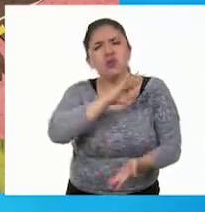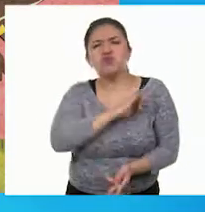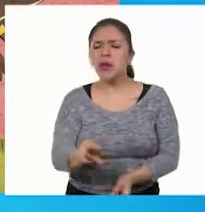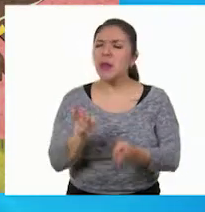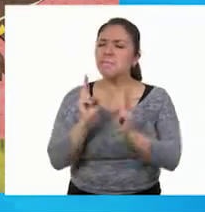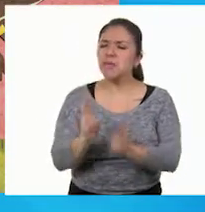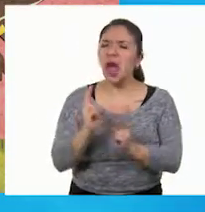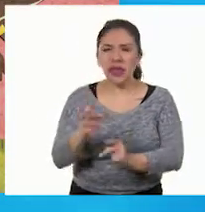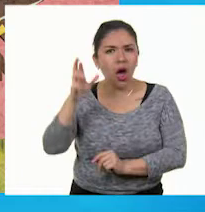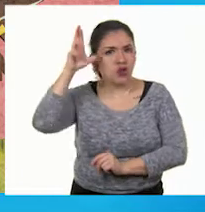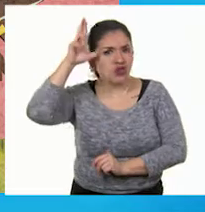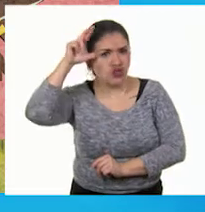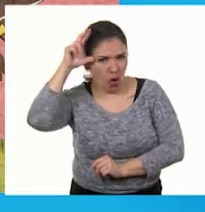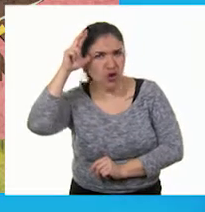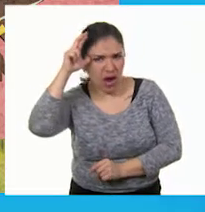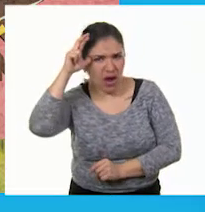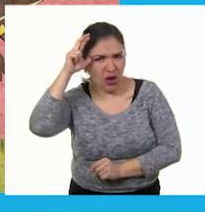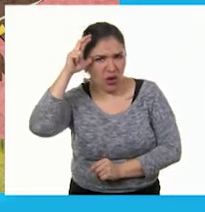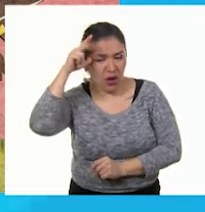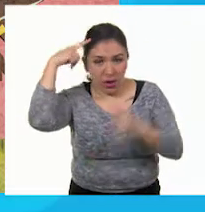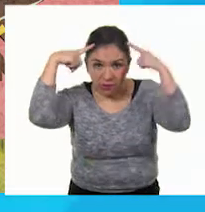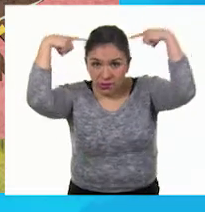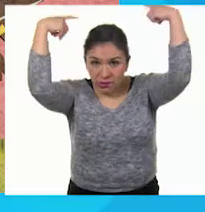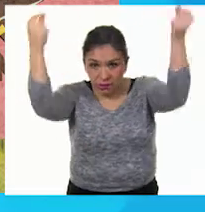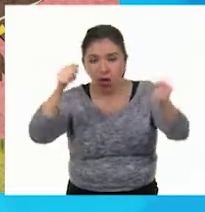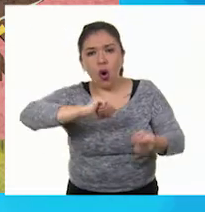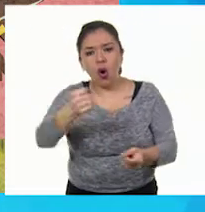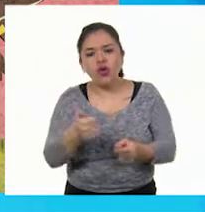platicar una liebre y una tortuga?